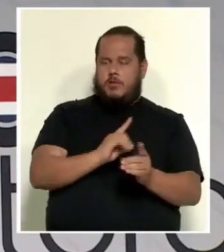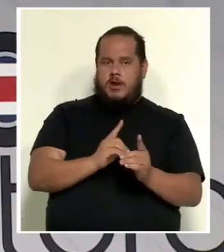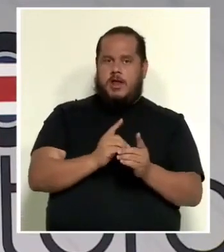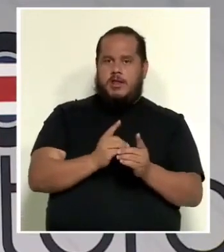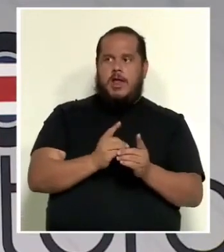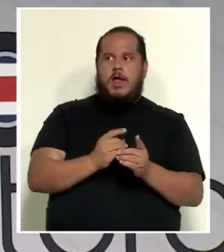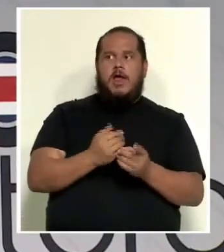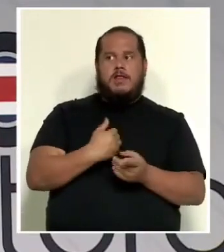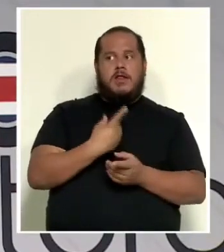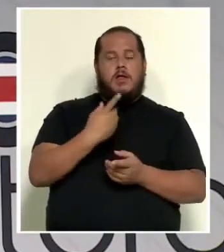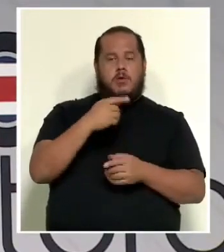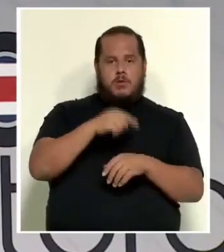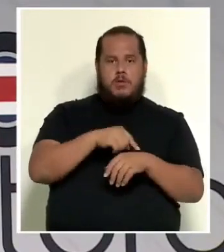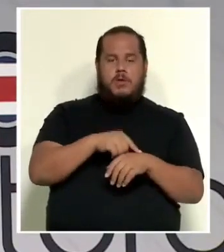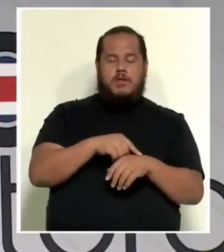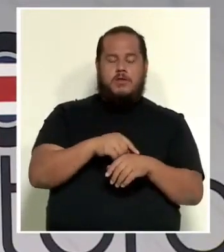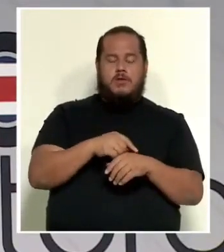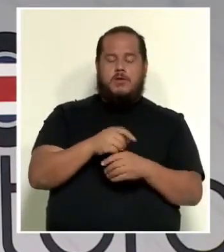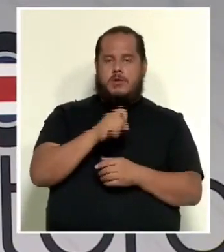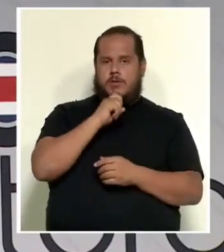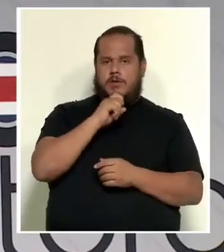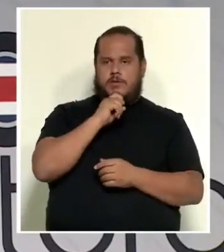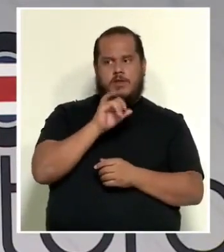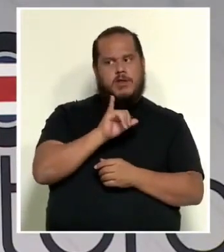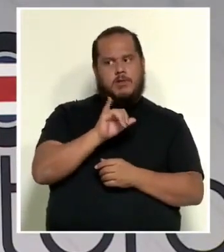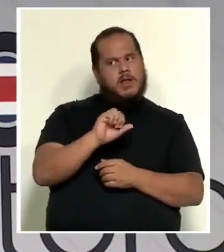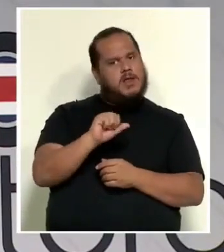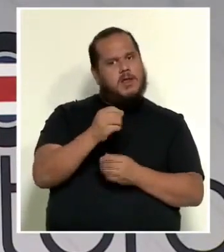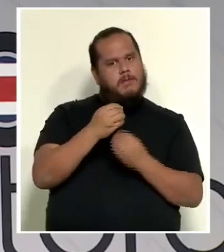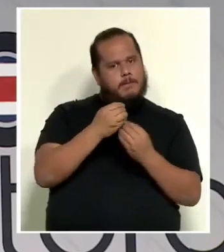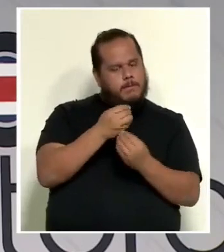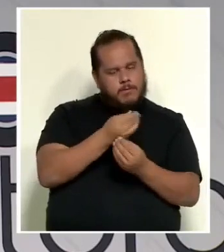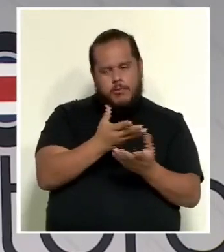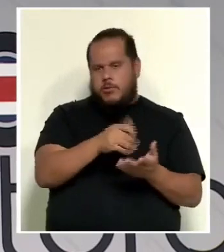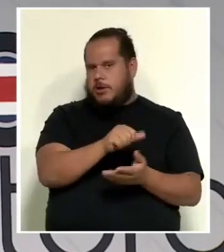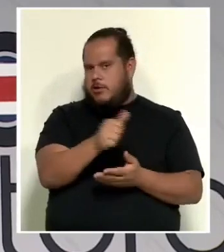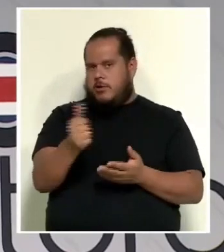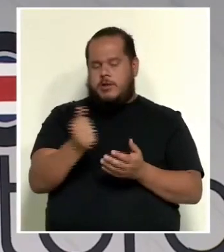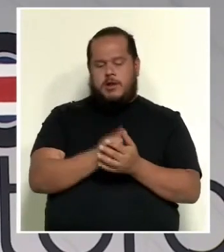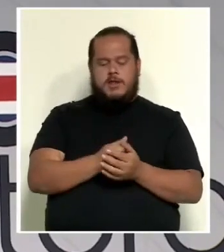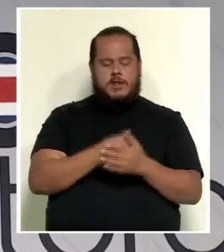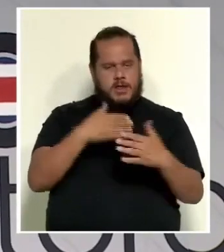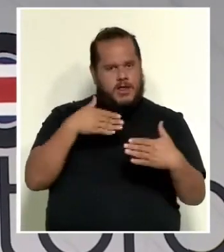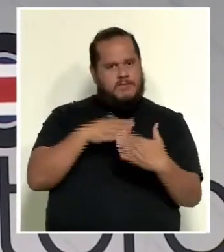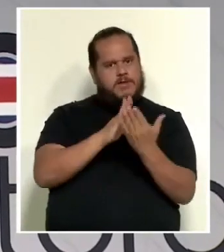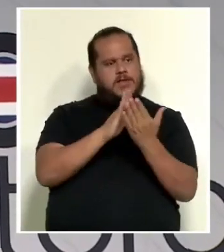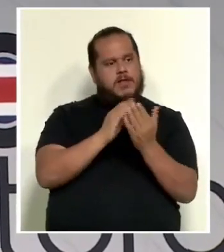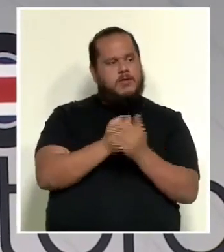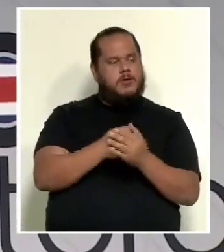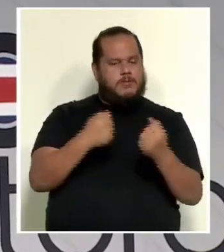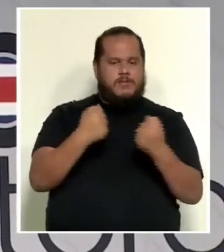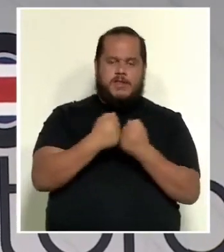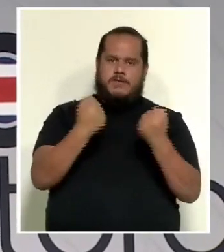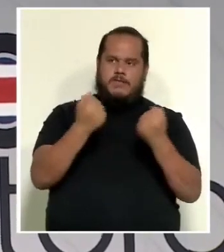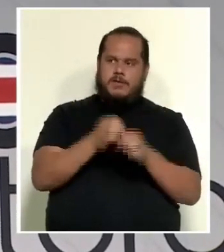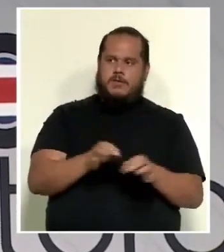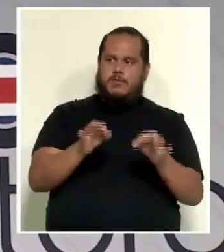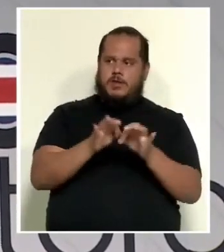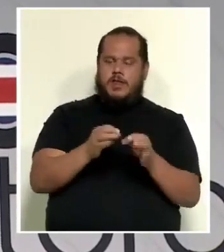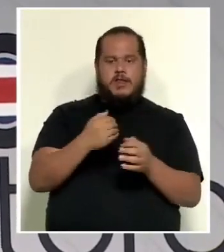momento complejo, al igual que muchas otras, ¿no? Está enfrentando desafíos muy importantes, tiene